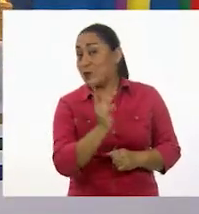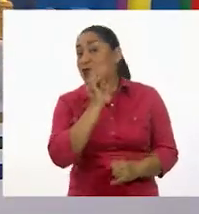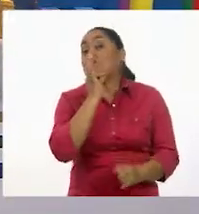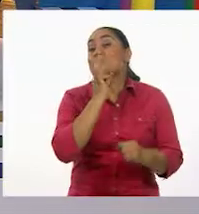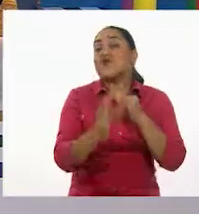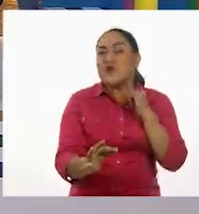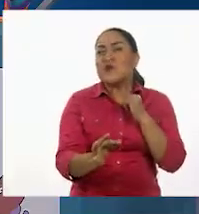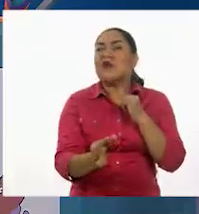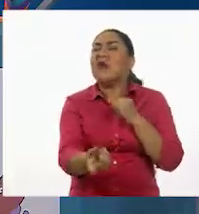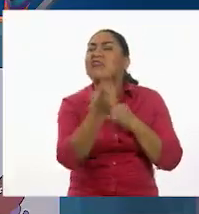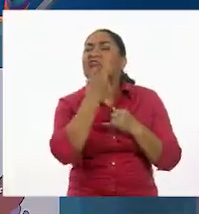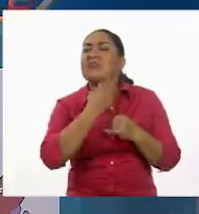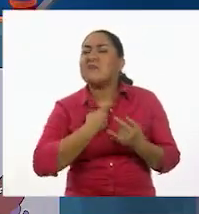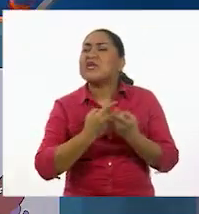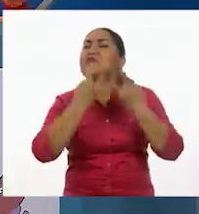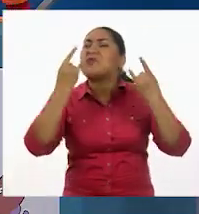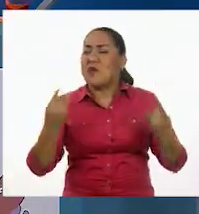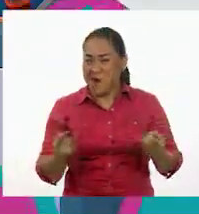de Cuéntame la historia.